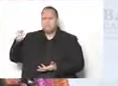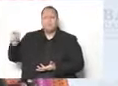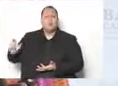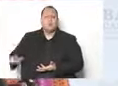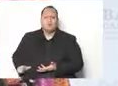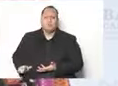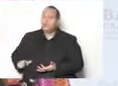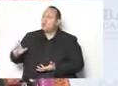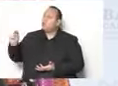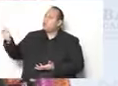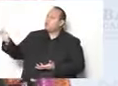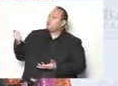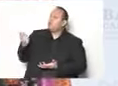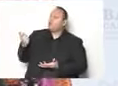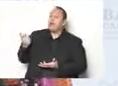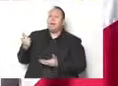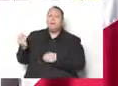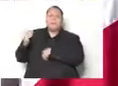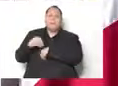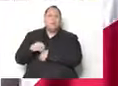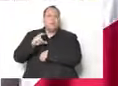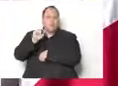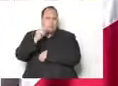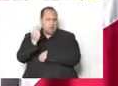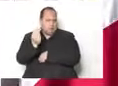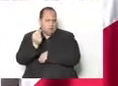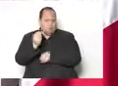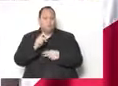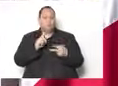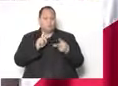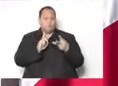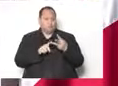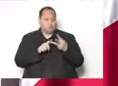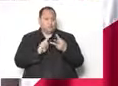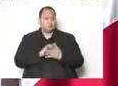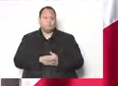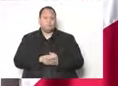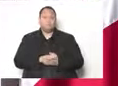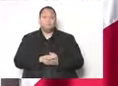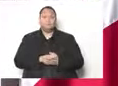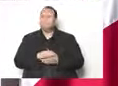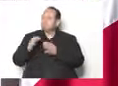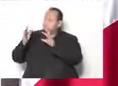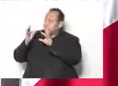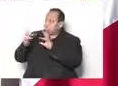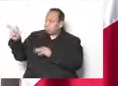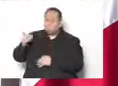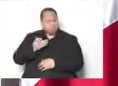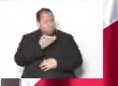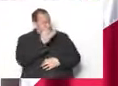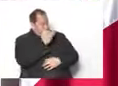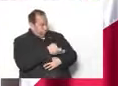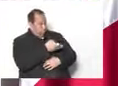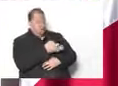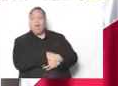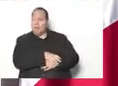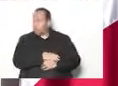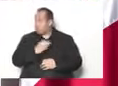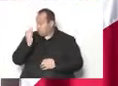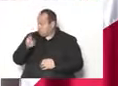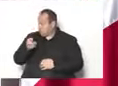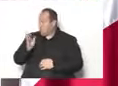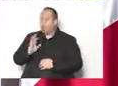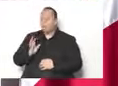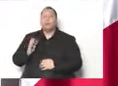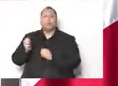y sin pago de indemnizaciones. 3. Una vez manifestada su conformidad, procederemos de